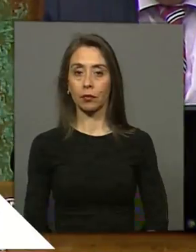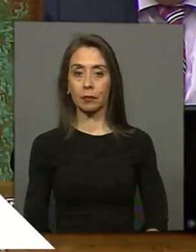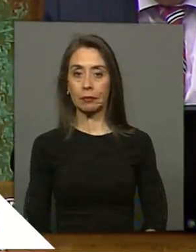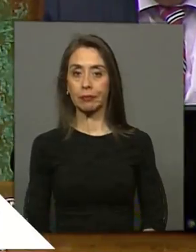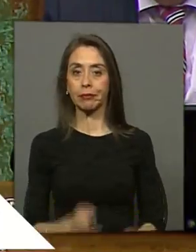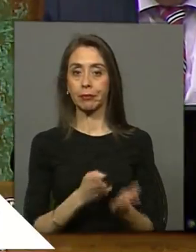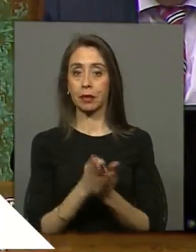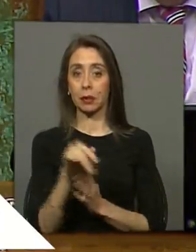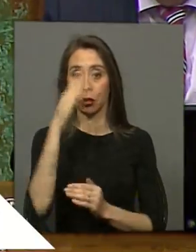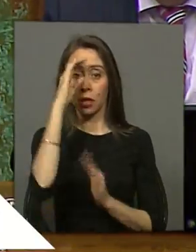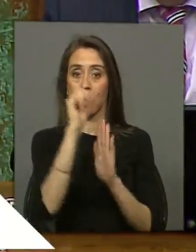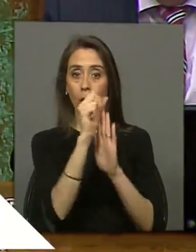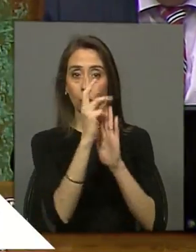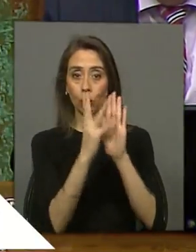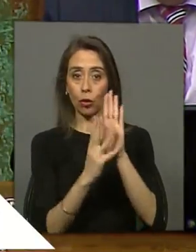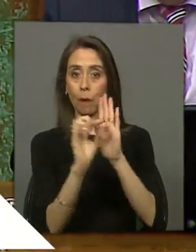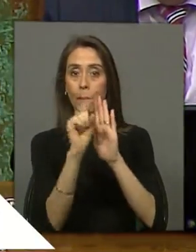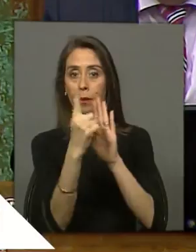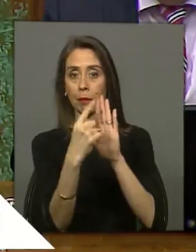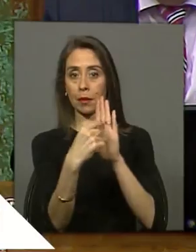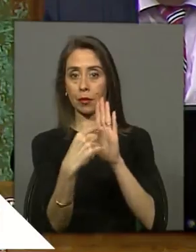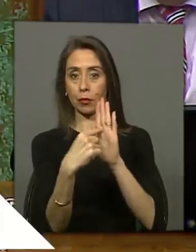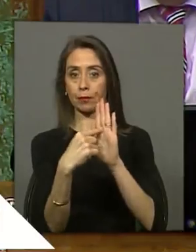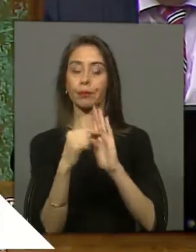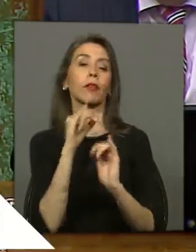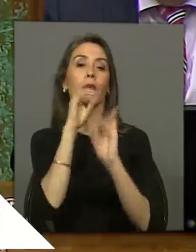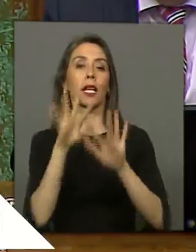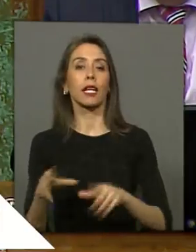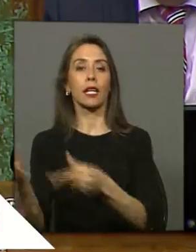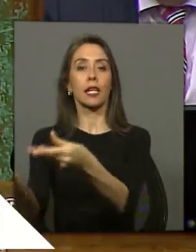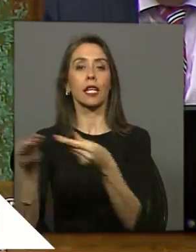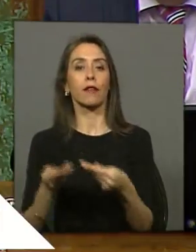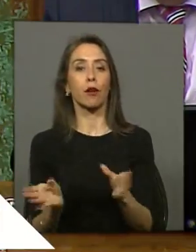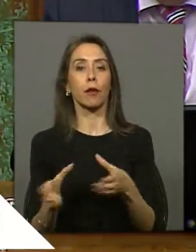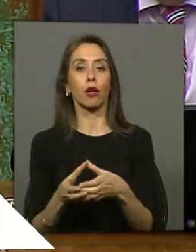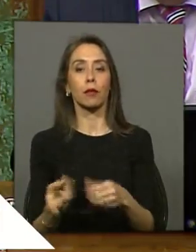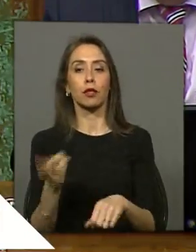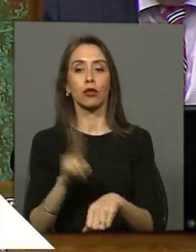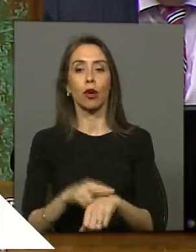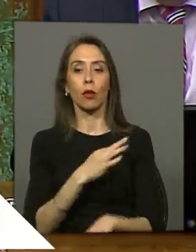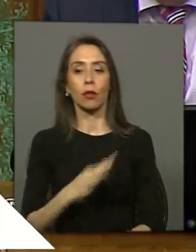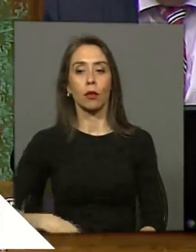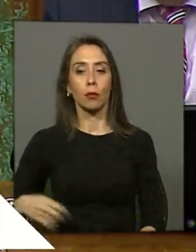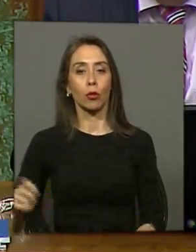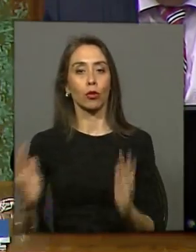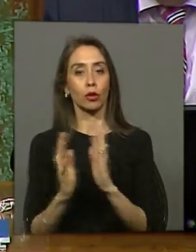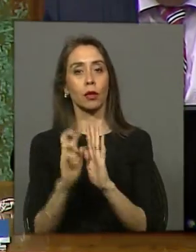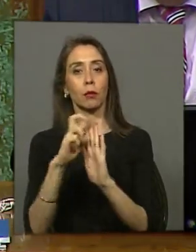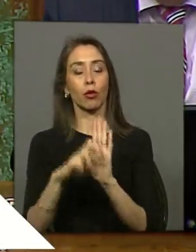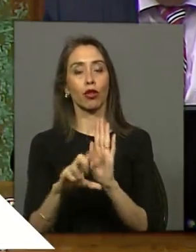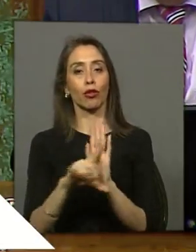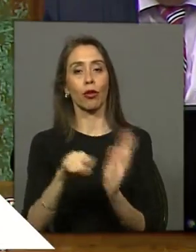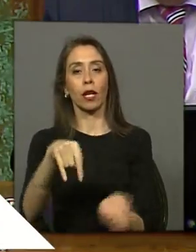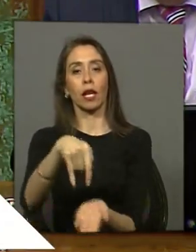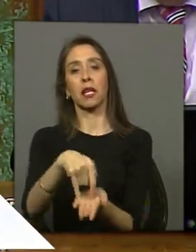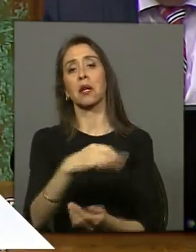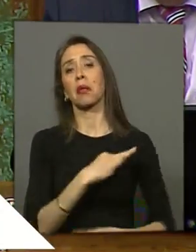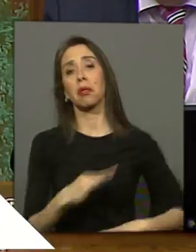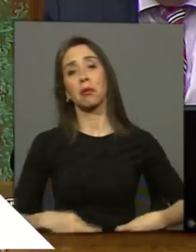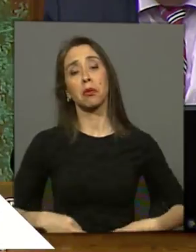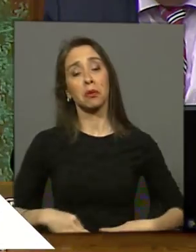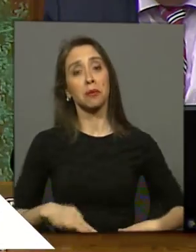Iniciando la orden del día corresponde tratar el informe de la comisión mixta recaído en el proyecto de ley iniciado en moción